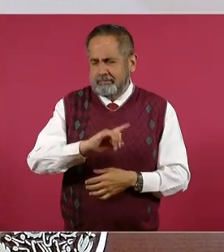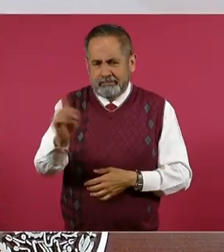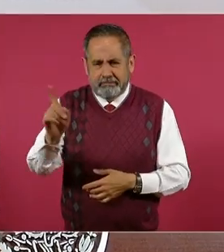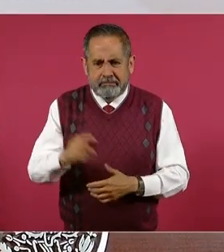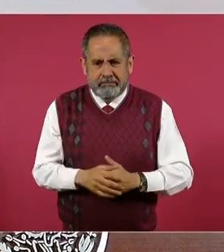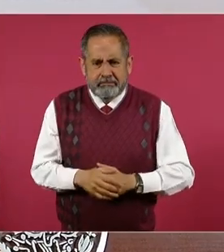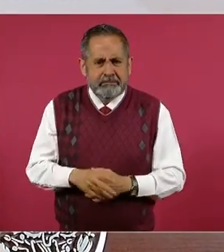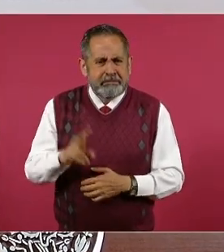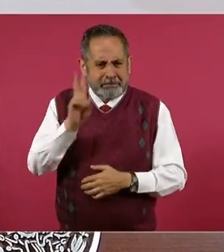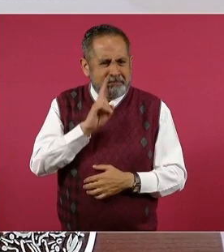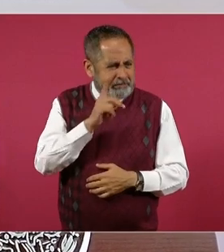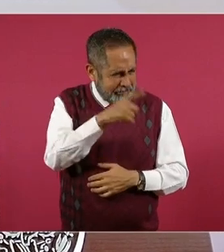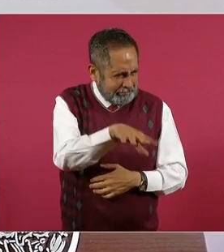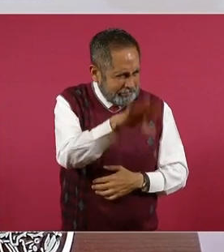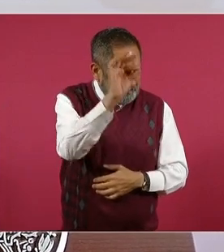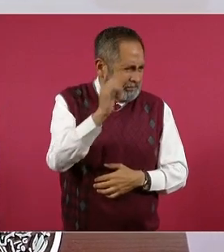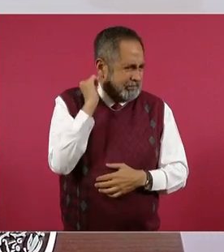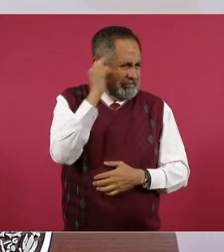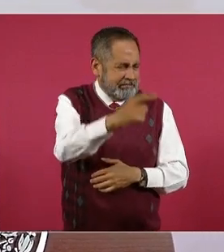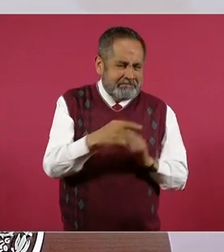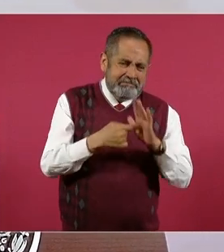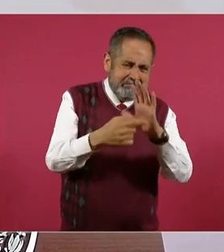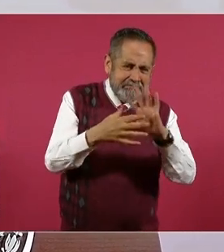A ver si hay algo de lo que